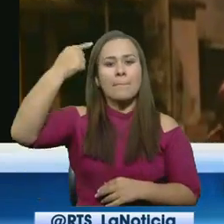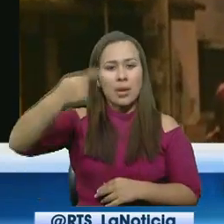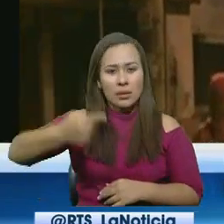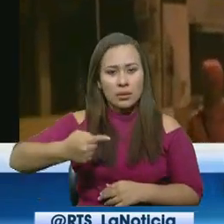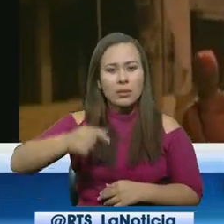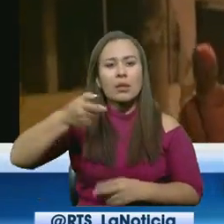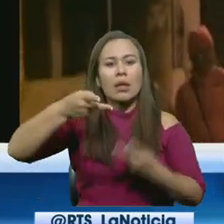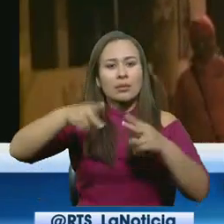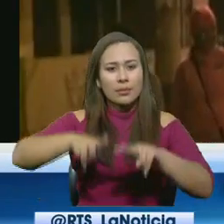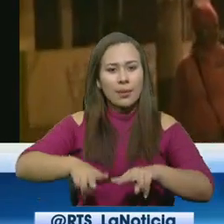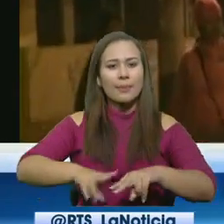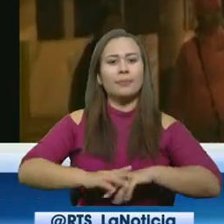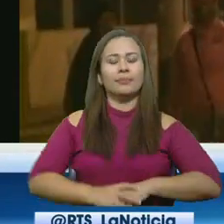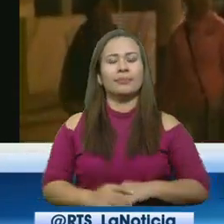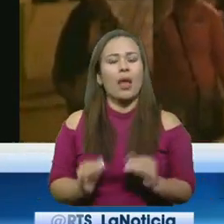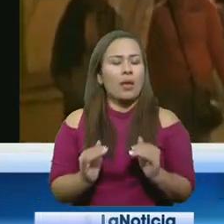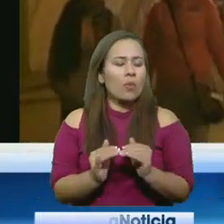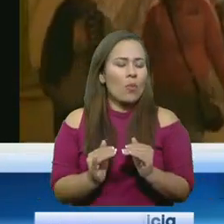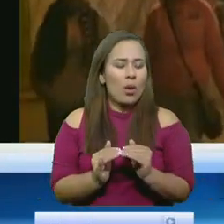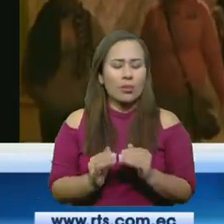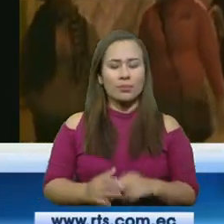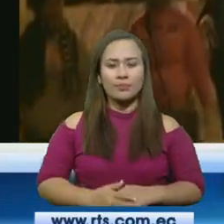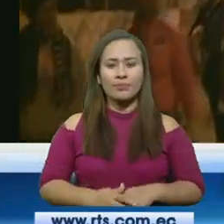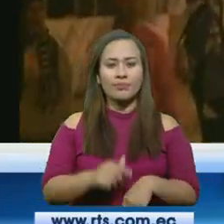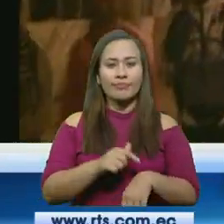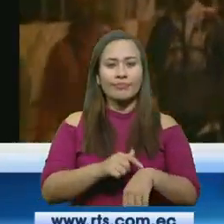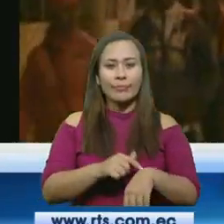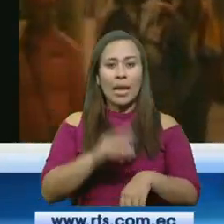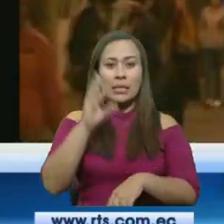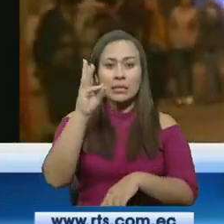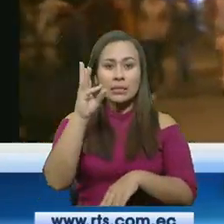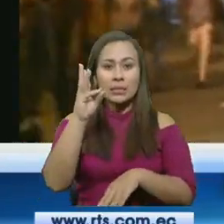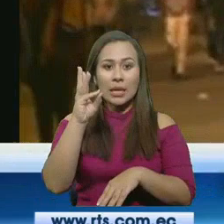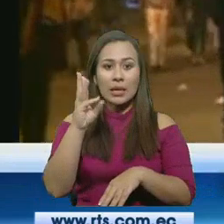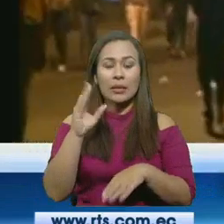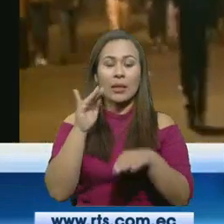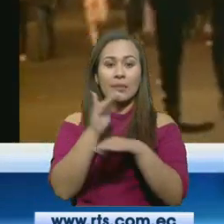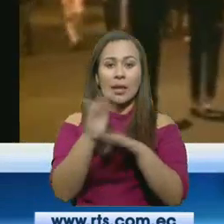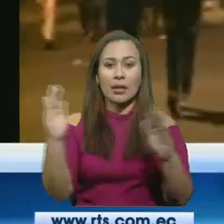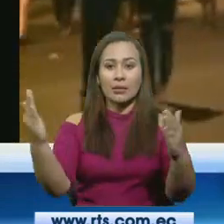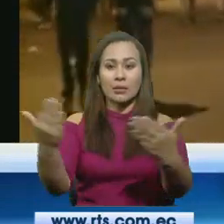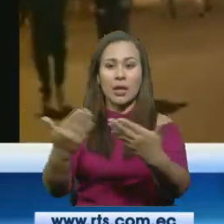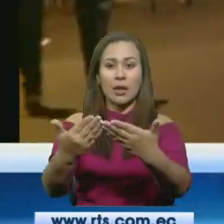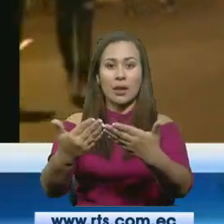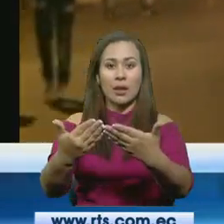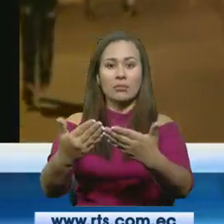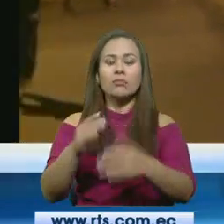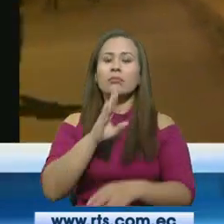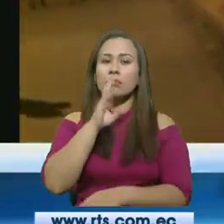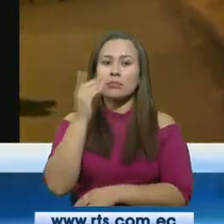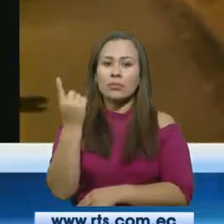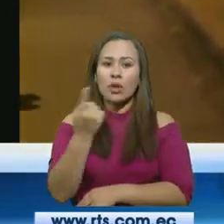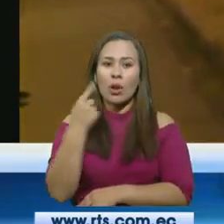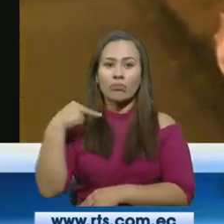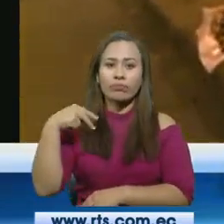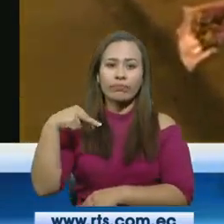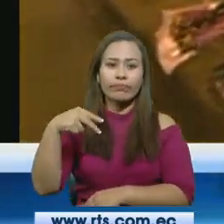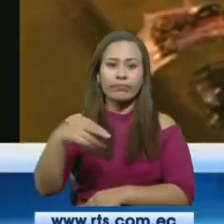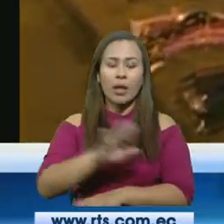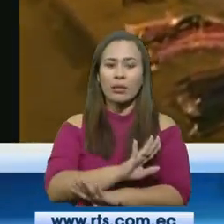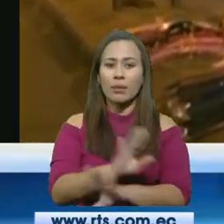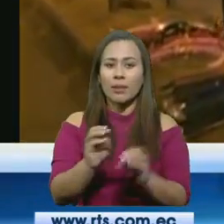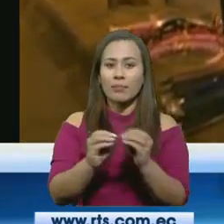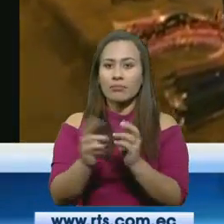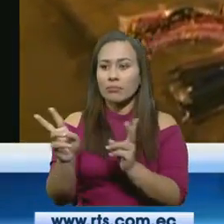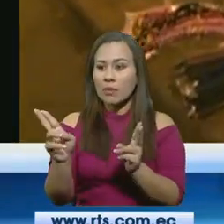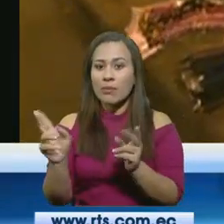Efectivamente, va a ser exactamente igual. A las 18 horas se van a cerrar las vías principales de ingreso y de salida, y el mismo dispositivo